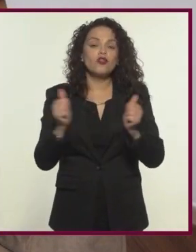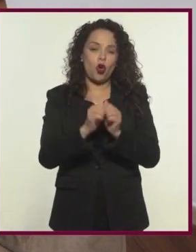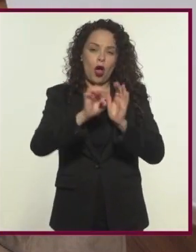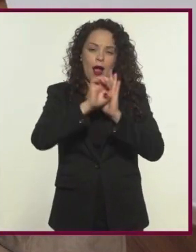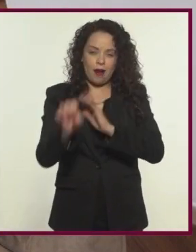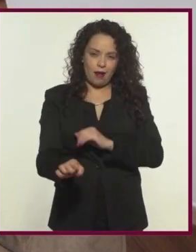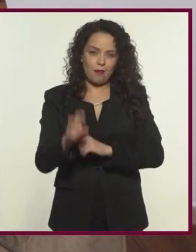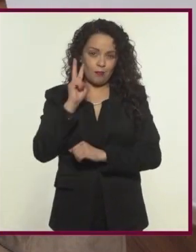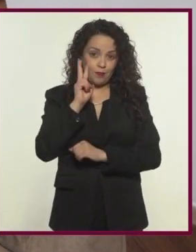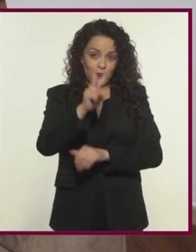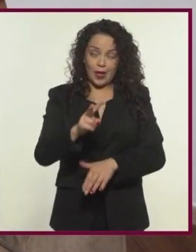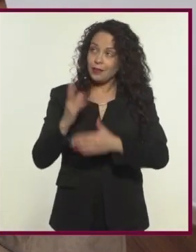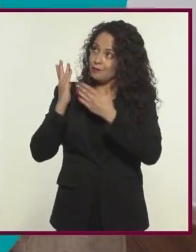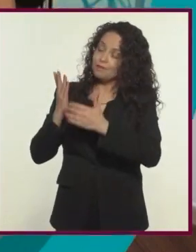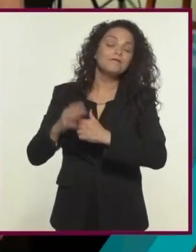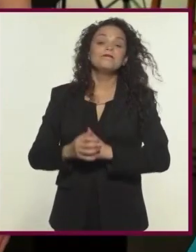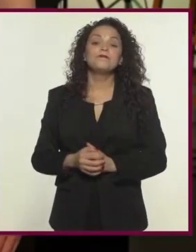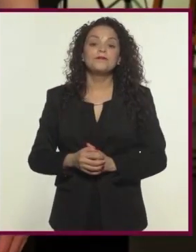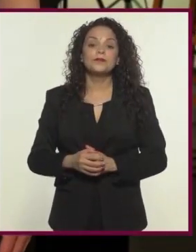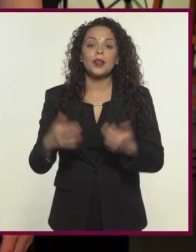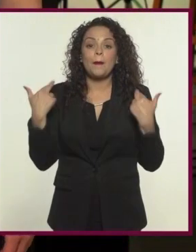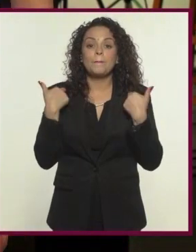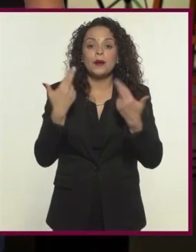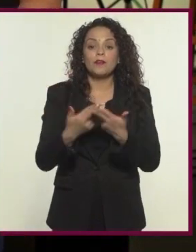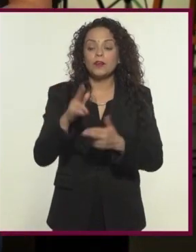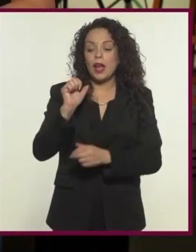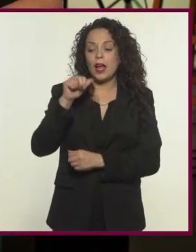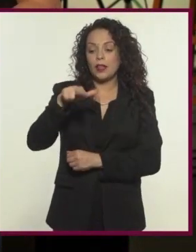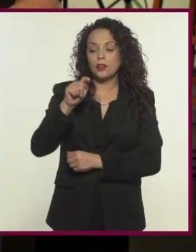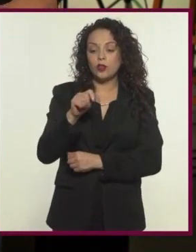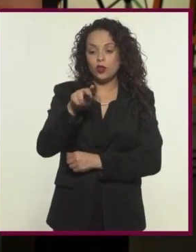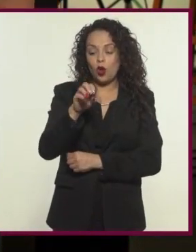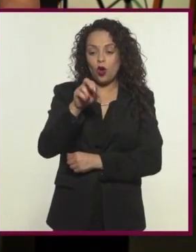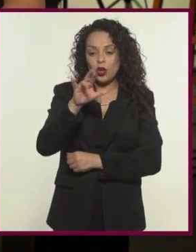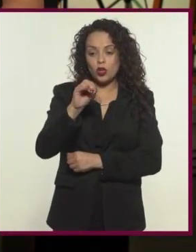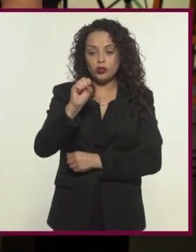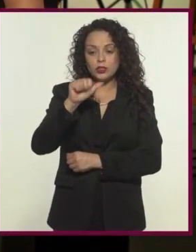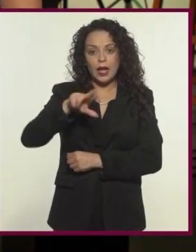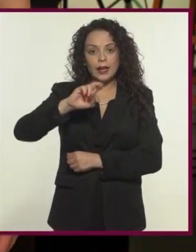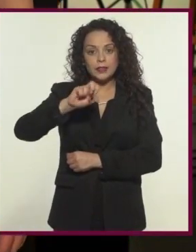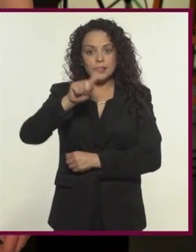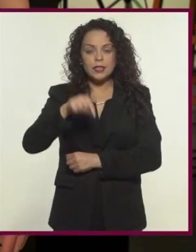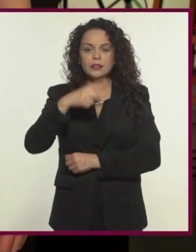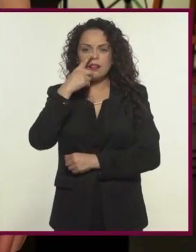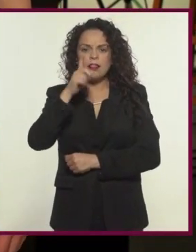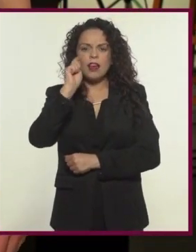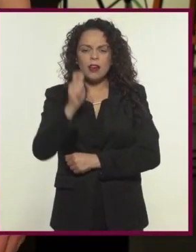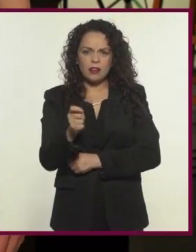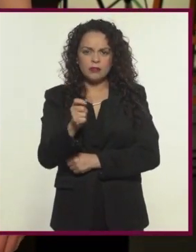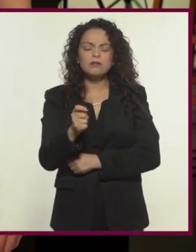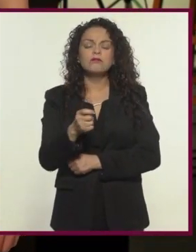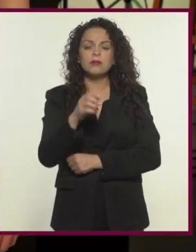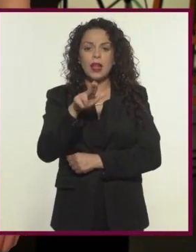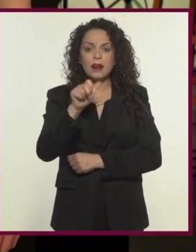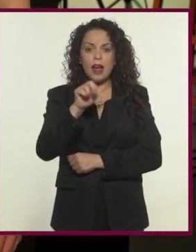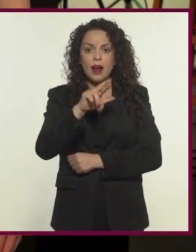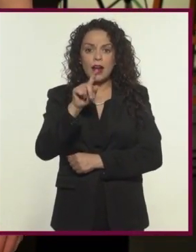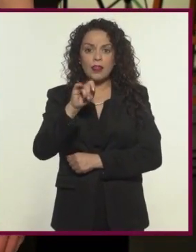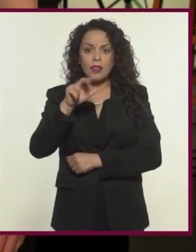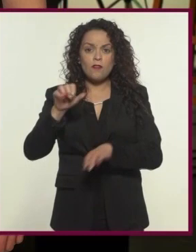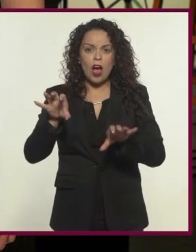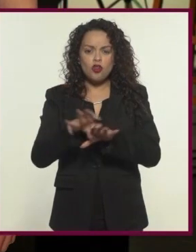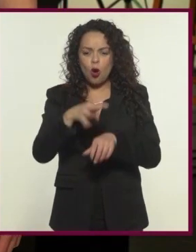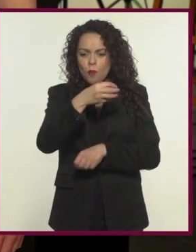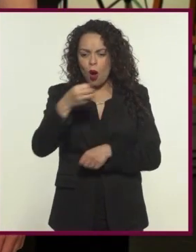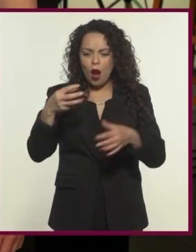ilustrarlo con ejemplos. Según el profesor Antonio Sánchez Escalonilla, la narrativa es la estructura y orden en la que